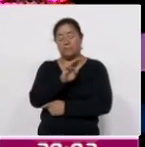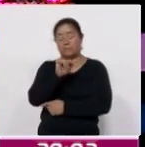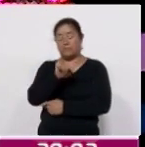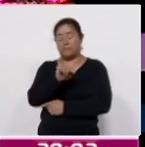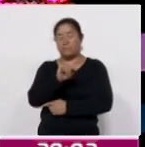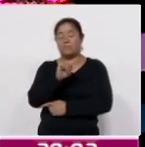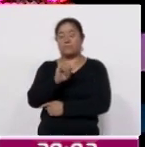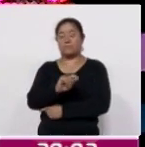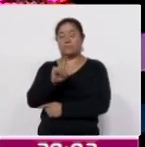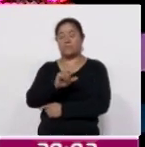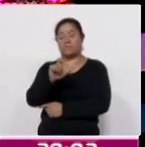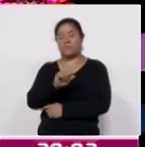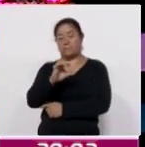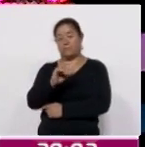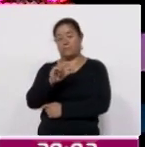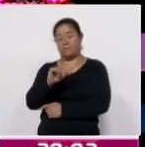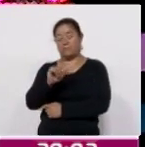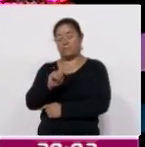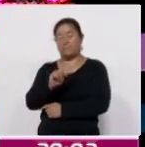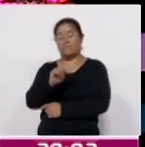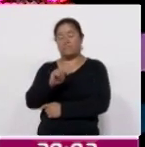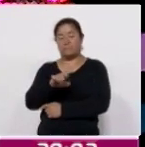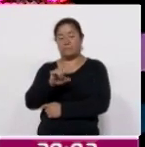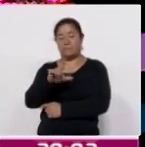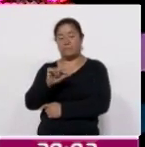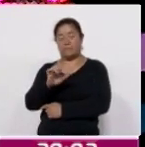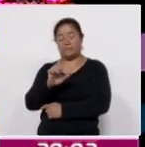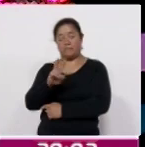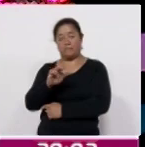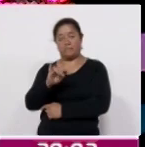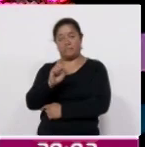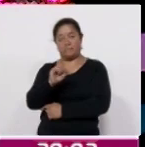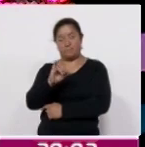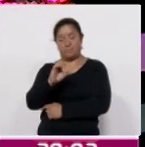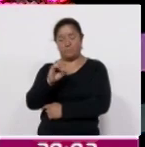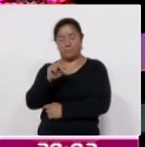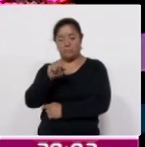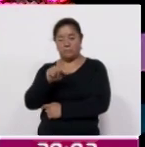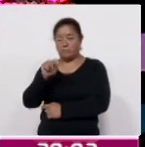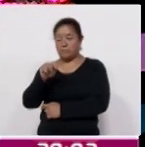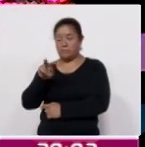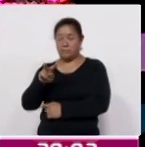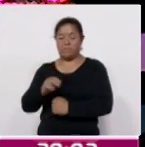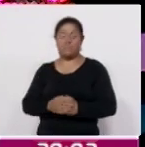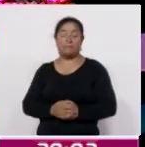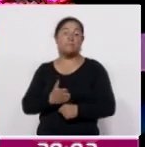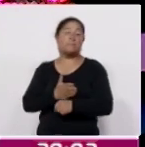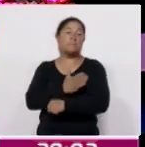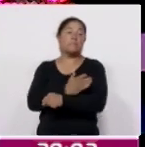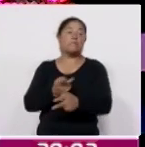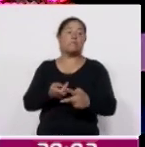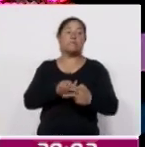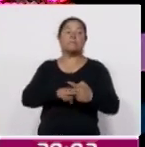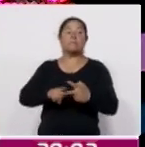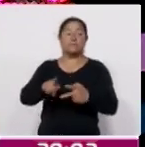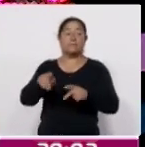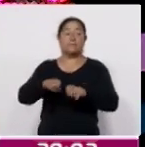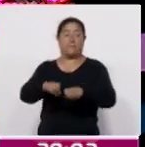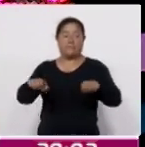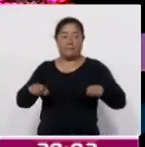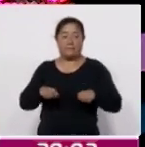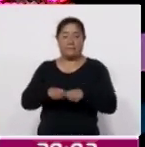.tlaxcalatelevisión.tv. Y bien, antes de dar inicio con la información que nuestro equipo ha